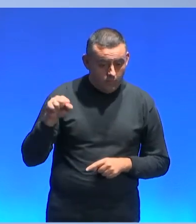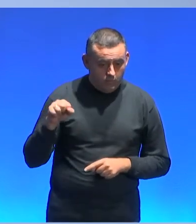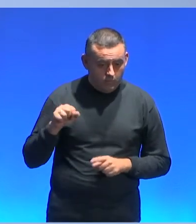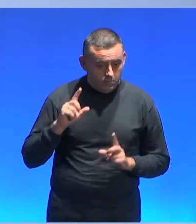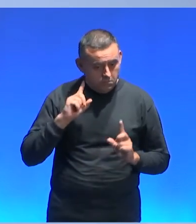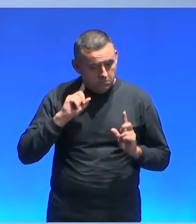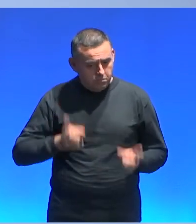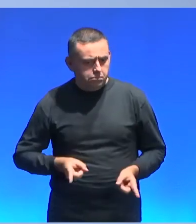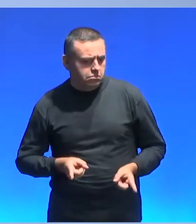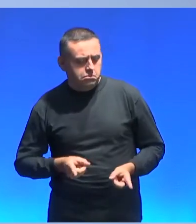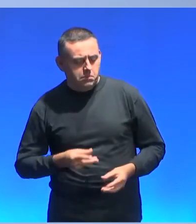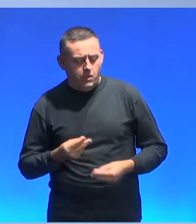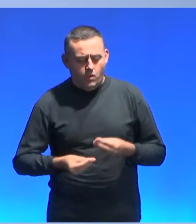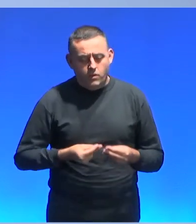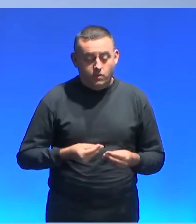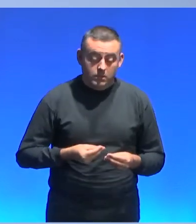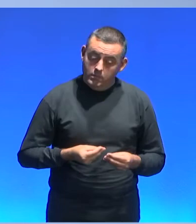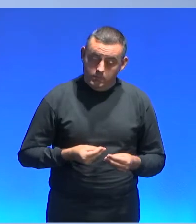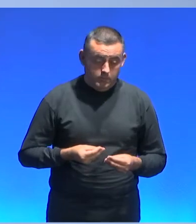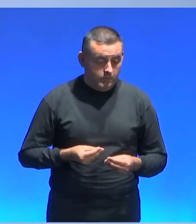Y es necesario.